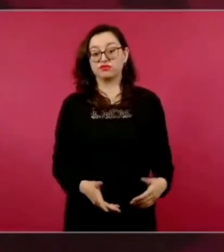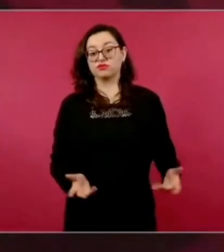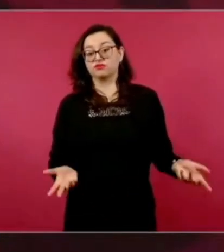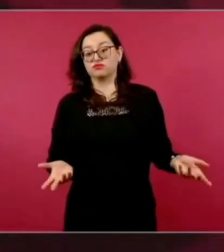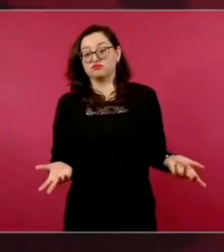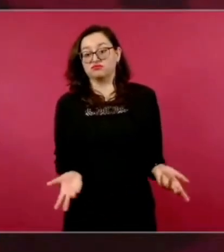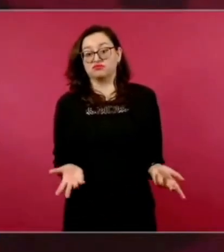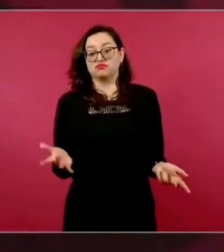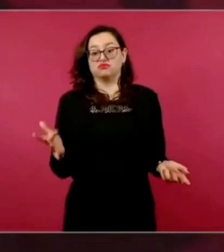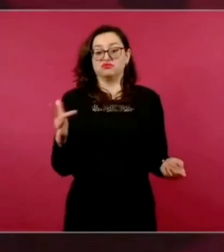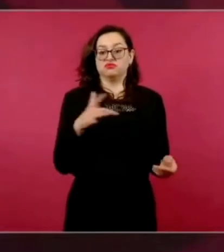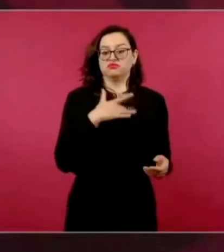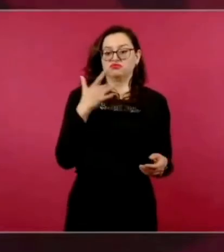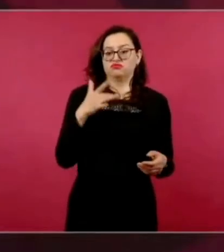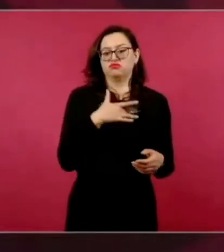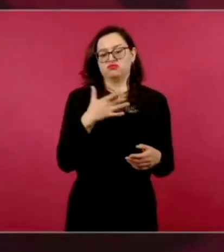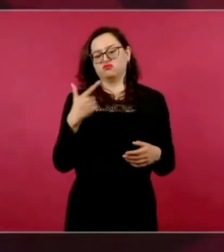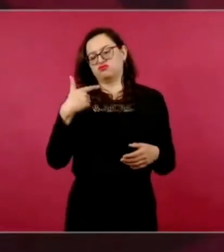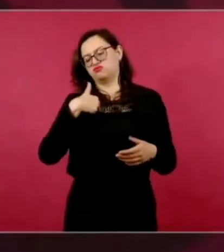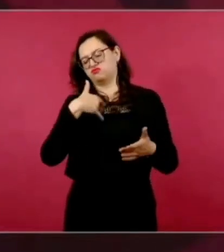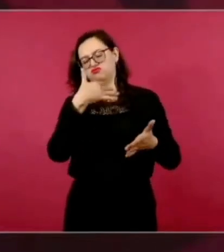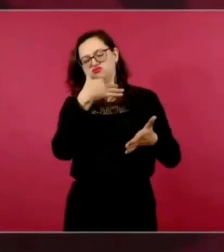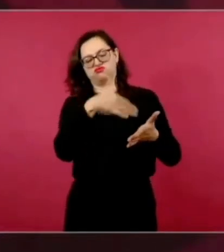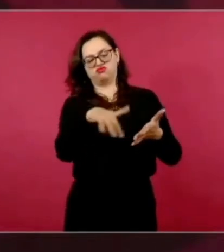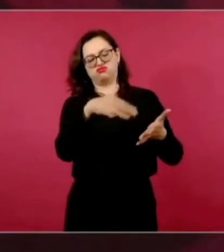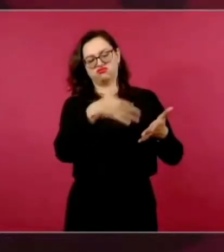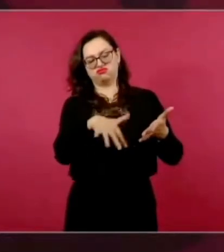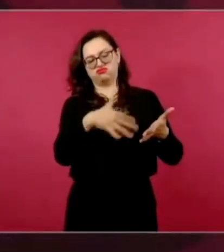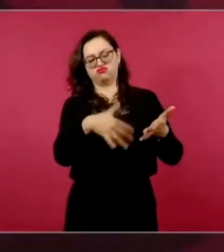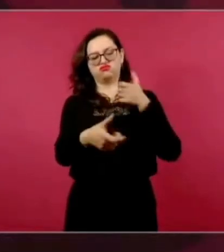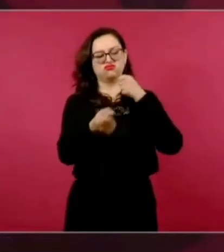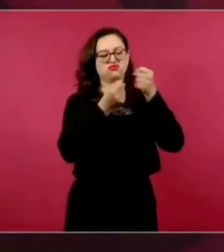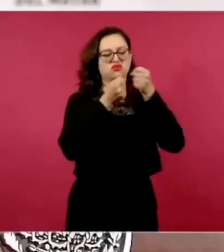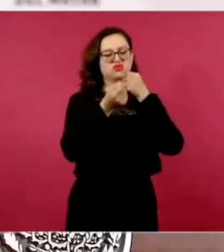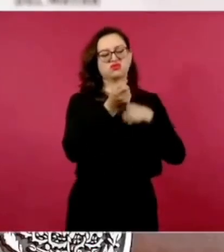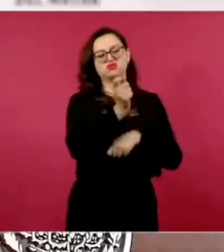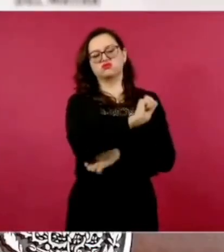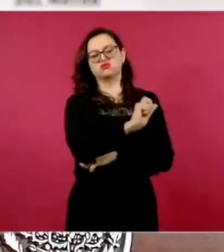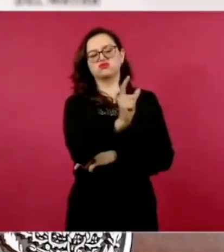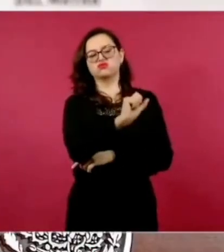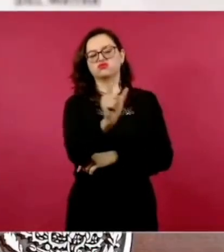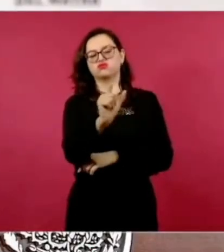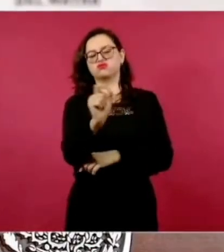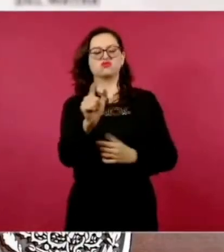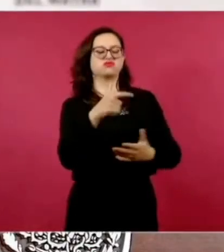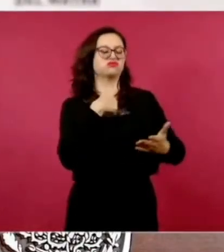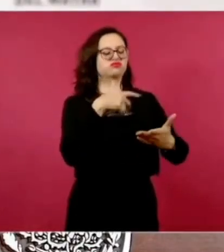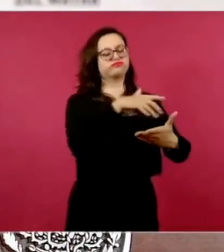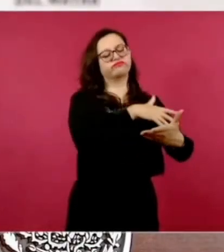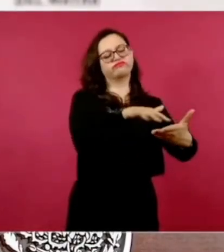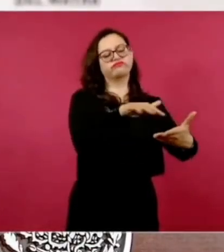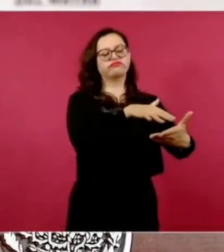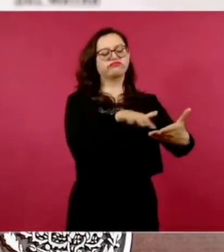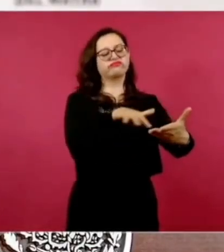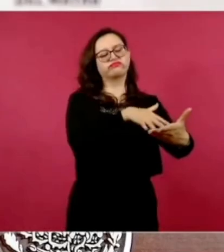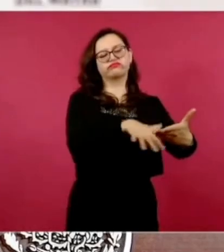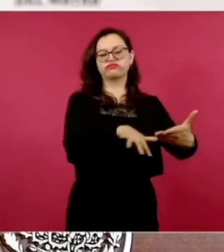columnas de financieros, de periodistas más que nada, no de financieros,